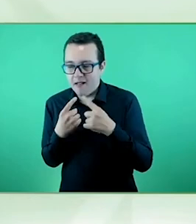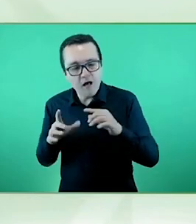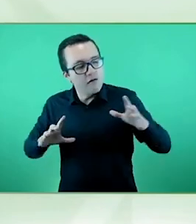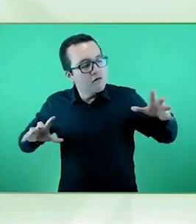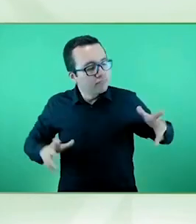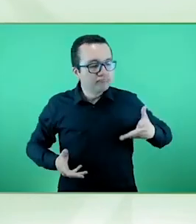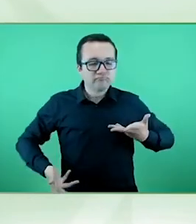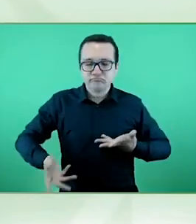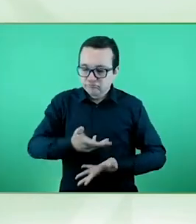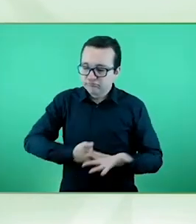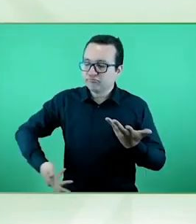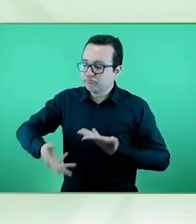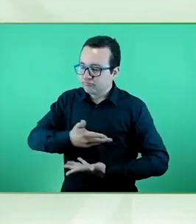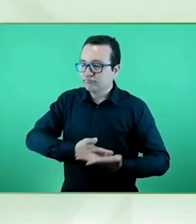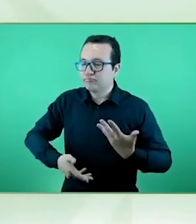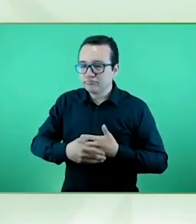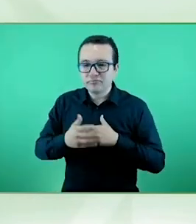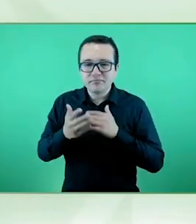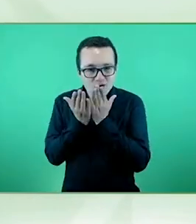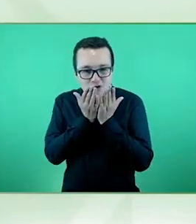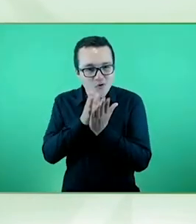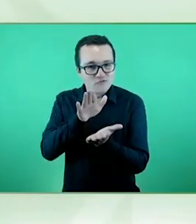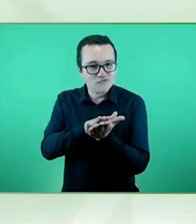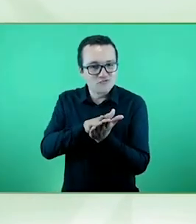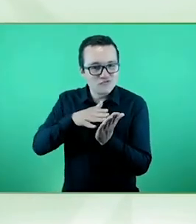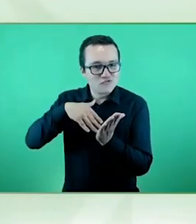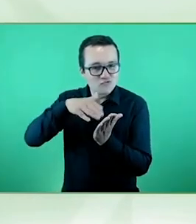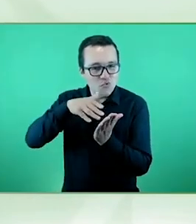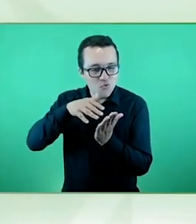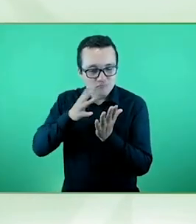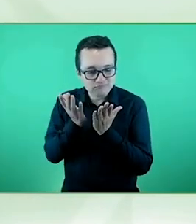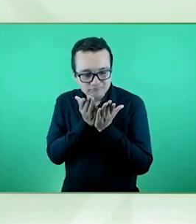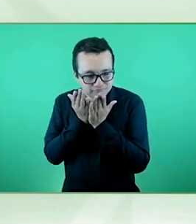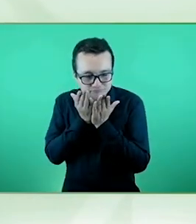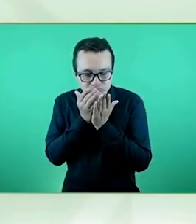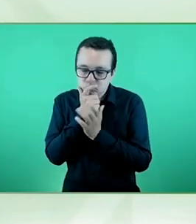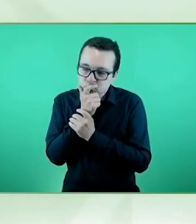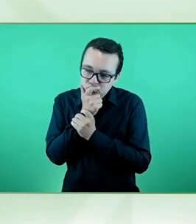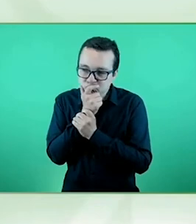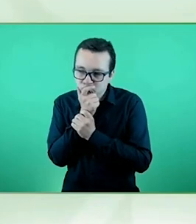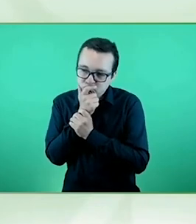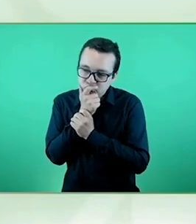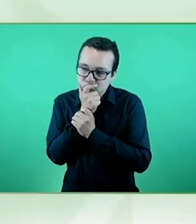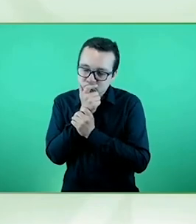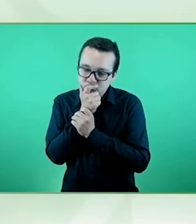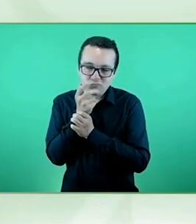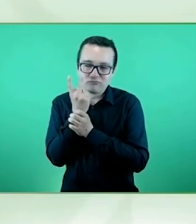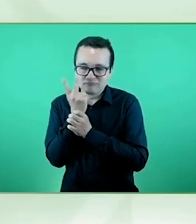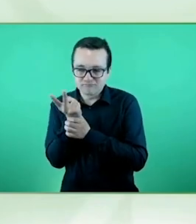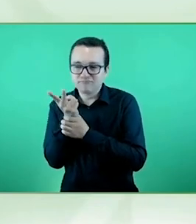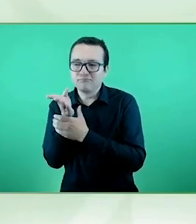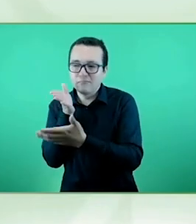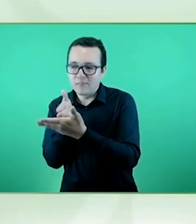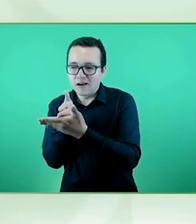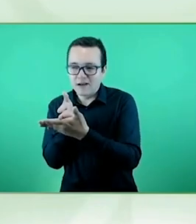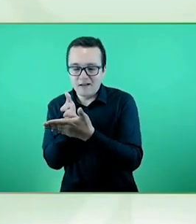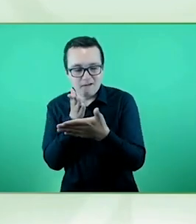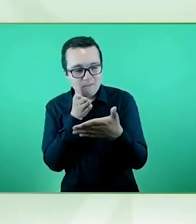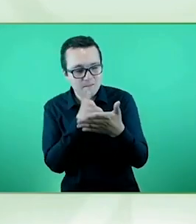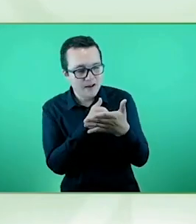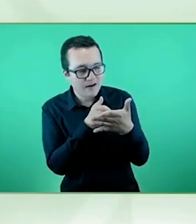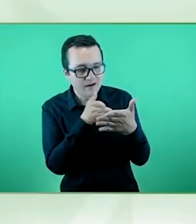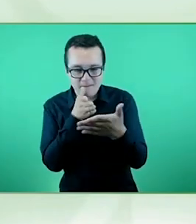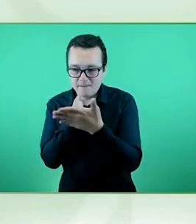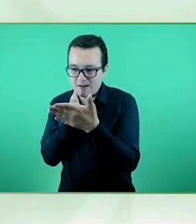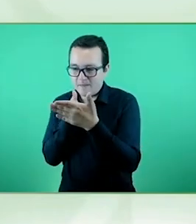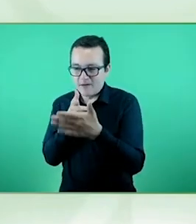escuela, en las que buscaban identificar las barreras sociales que afectaban a jóvenes